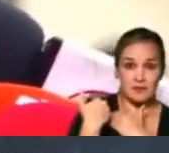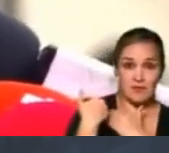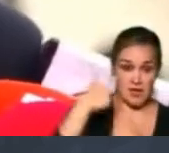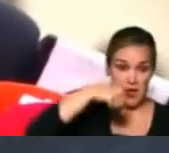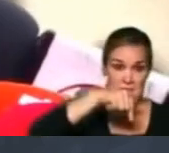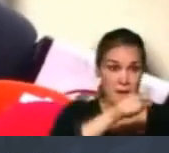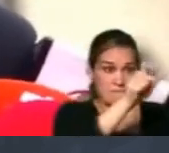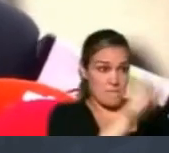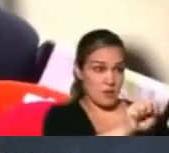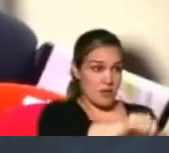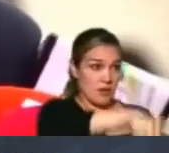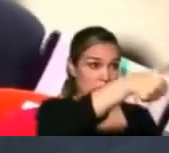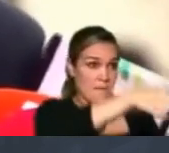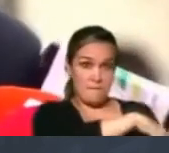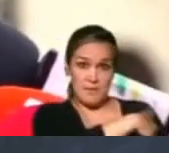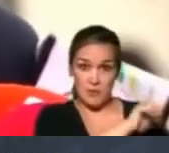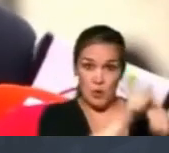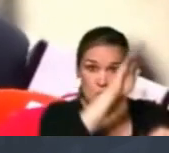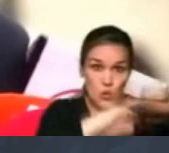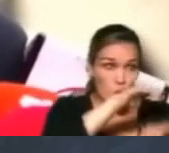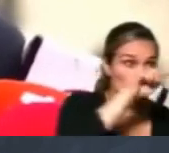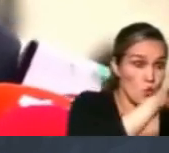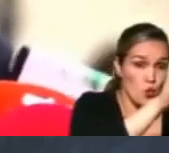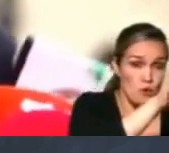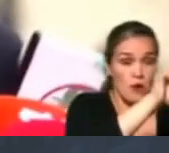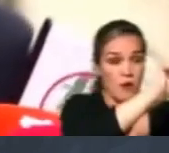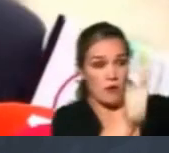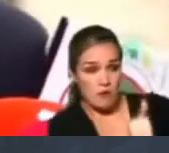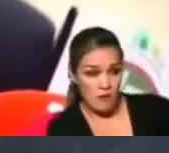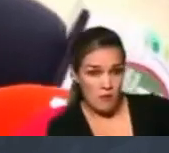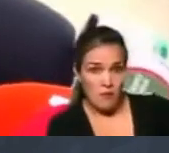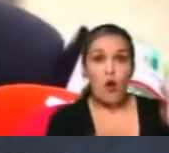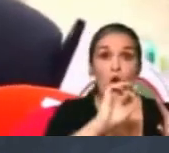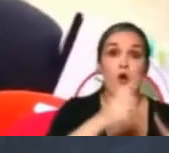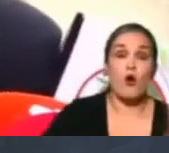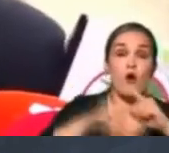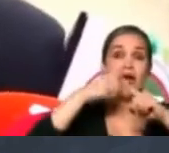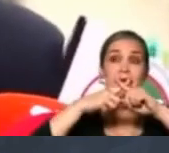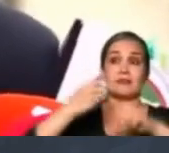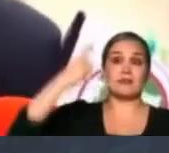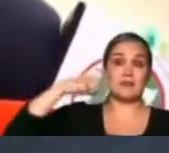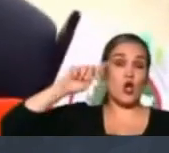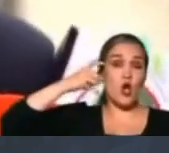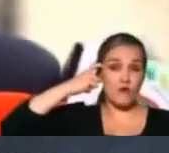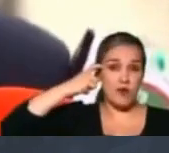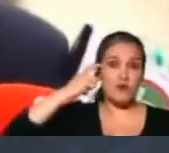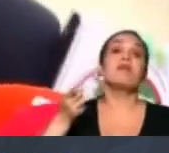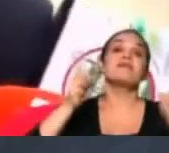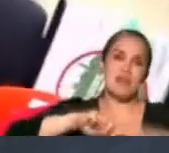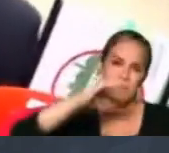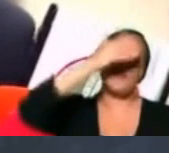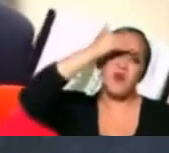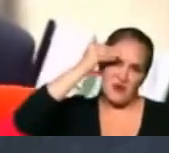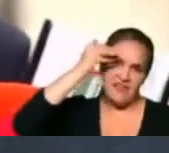de un funcionario del Ministerio de Deporte, como tampoco de los funcionarios del gobierno anterior, que también olvidaron hacer